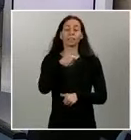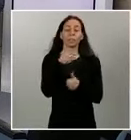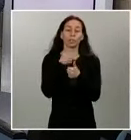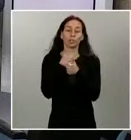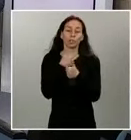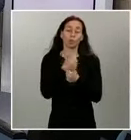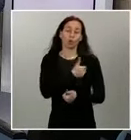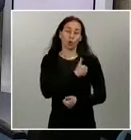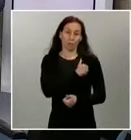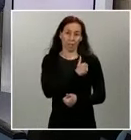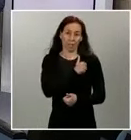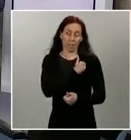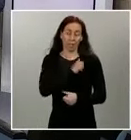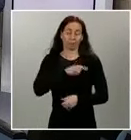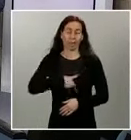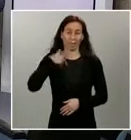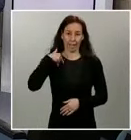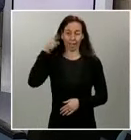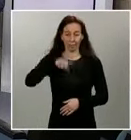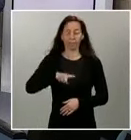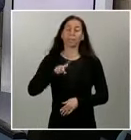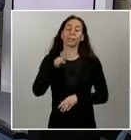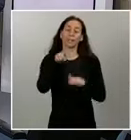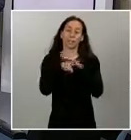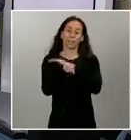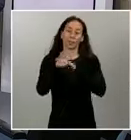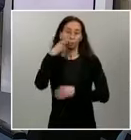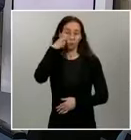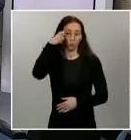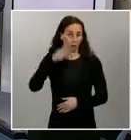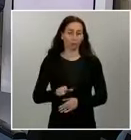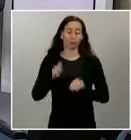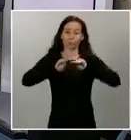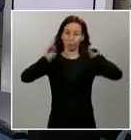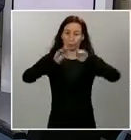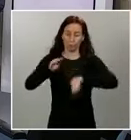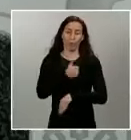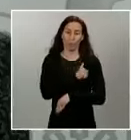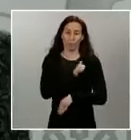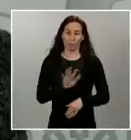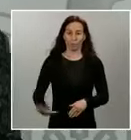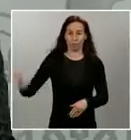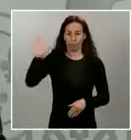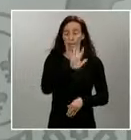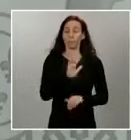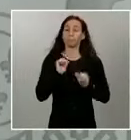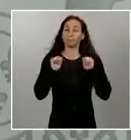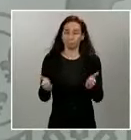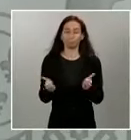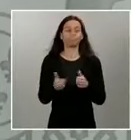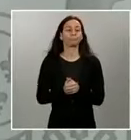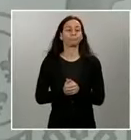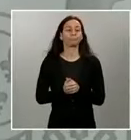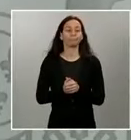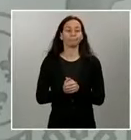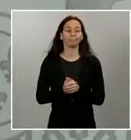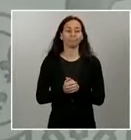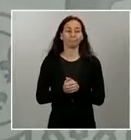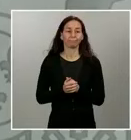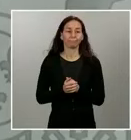subdirectora general de Recursos Humanos y Formación de la Policía Nacional. Gracias a todos. Doctora, adelante. Muy bien, muchas gracias. Bueno, pues